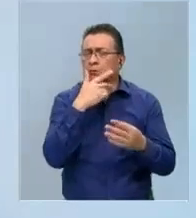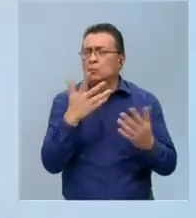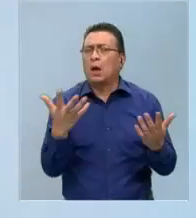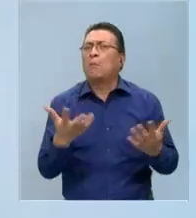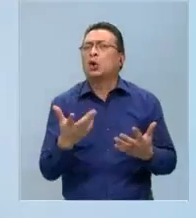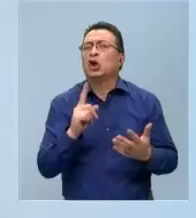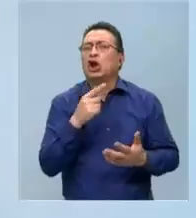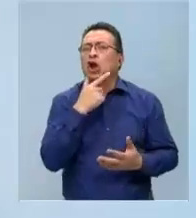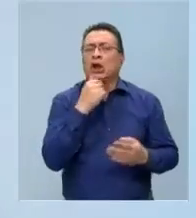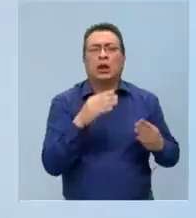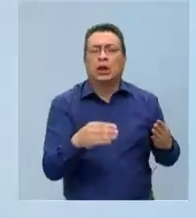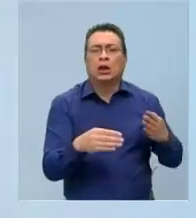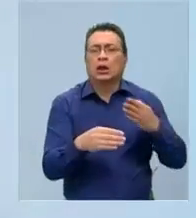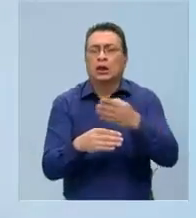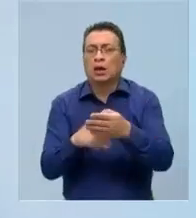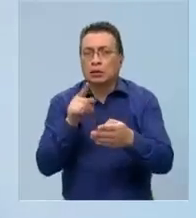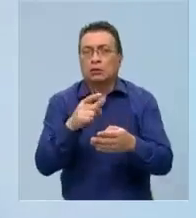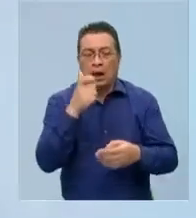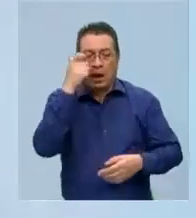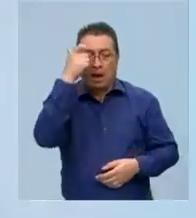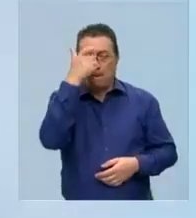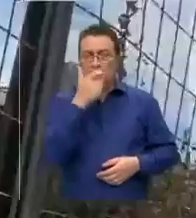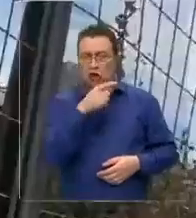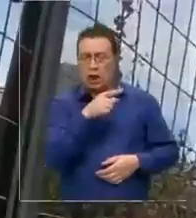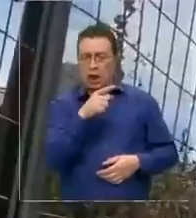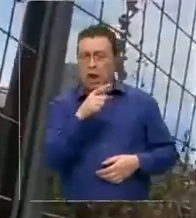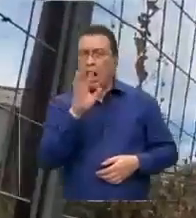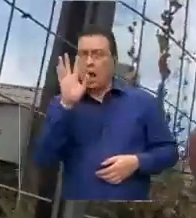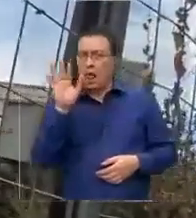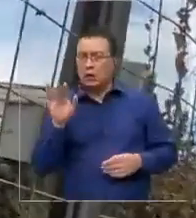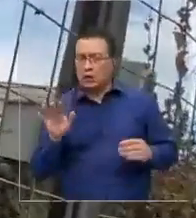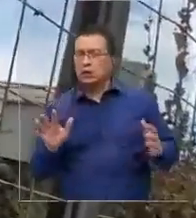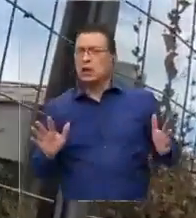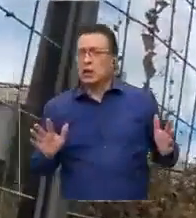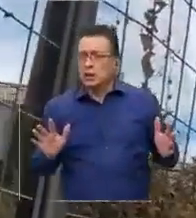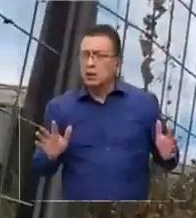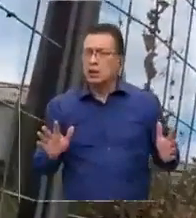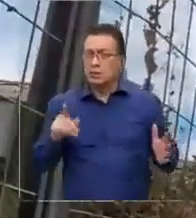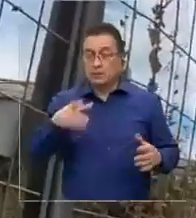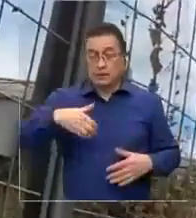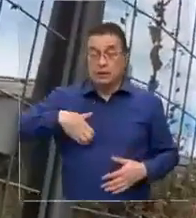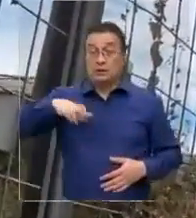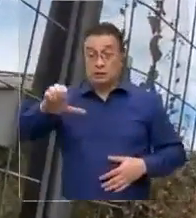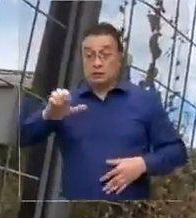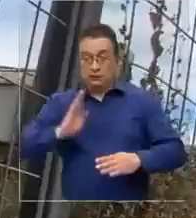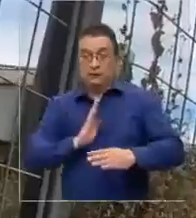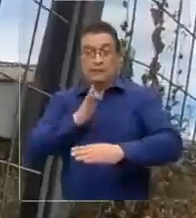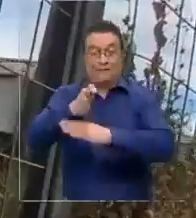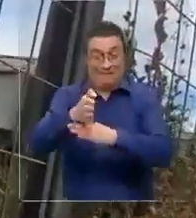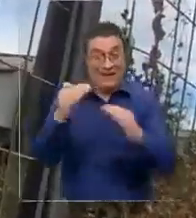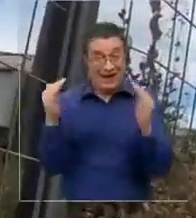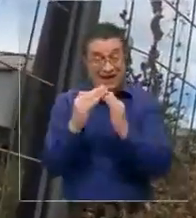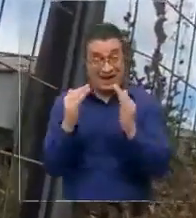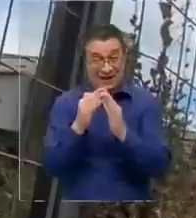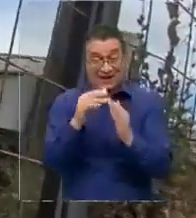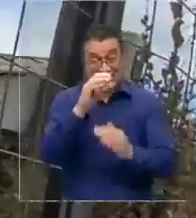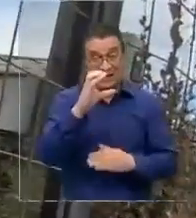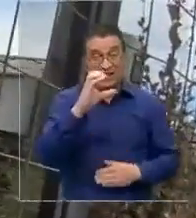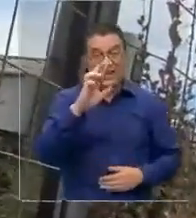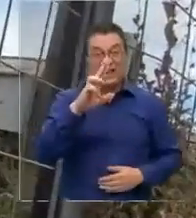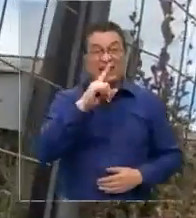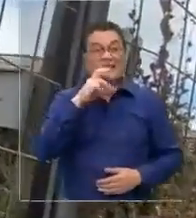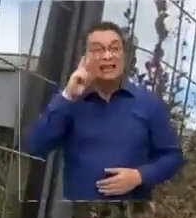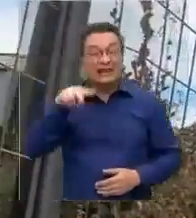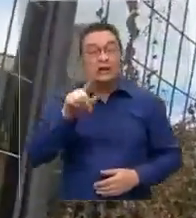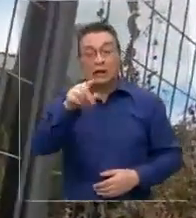atención respecto del tipo de personalidad de esta persona. ¿La PDI fue a la casa a interrogar a Cristian Osandón? ¿Usted los vio